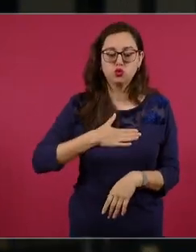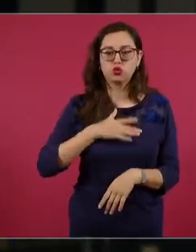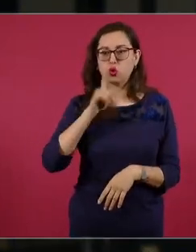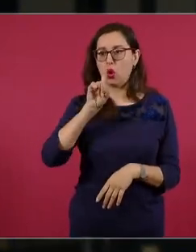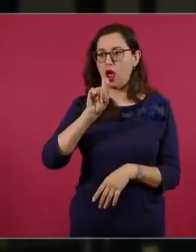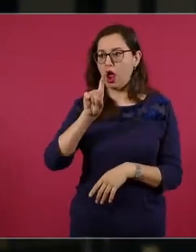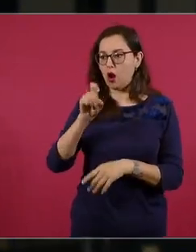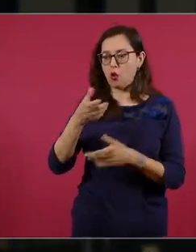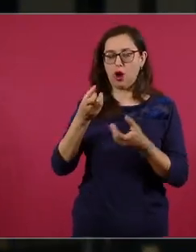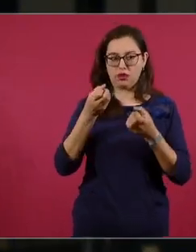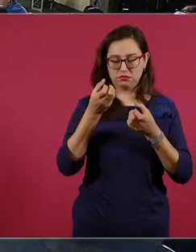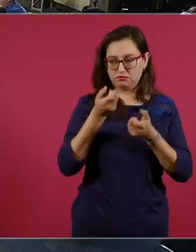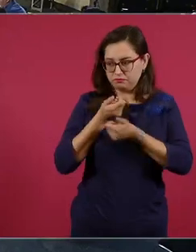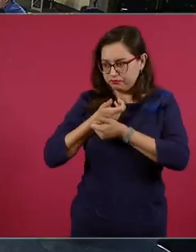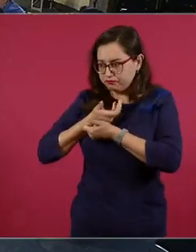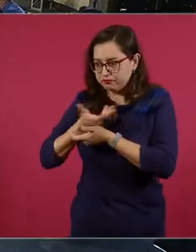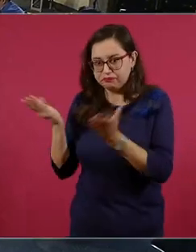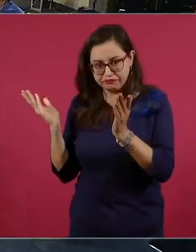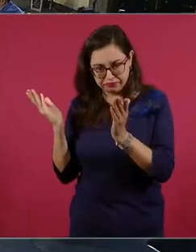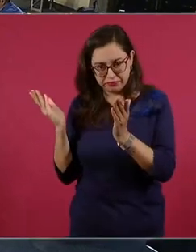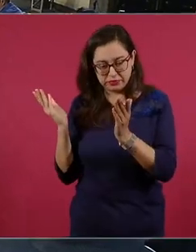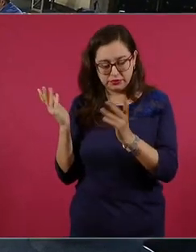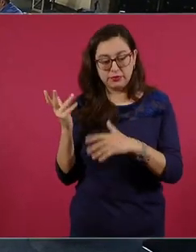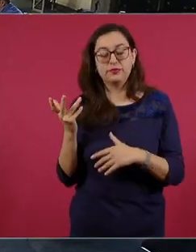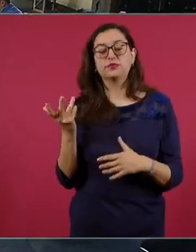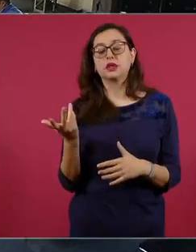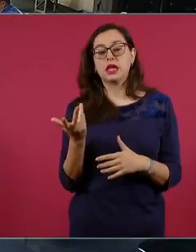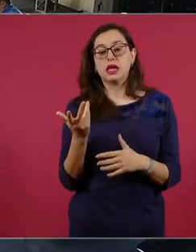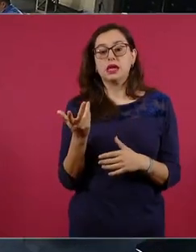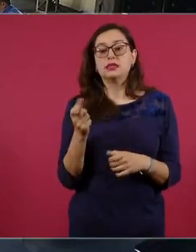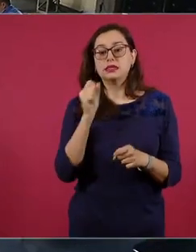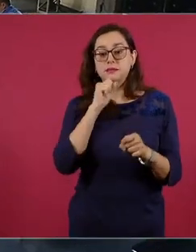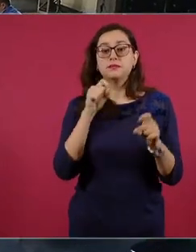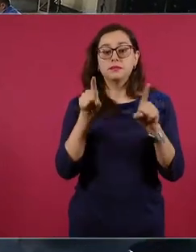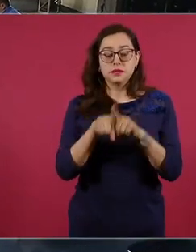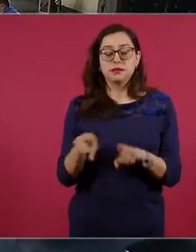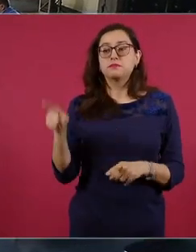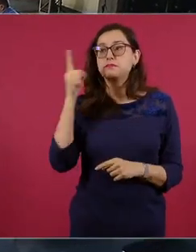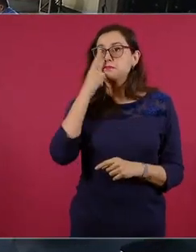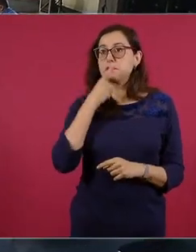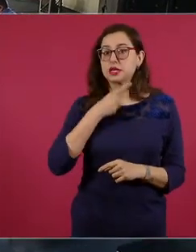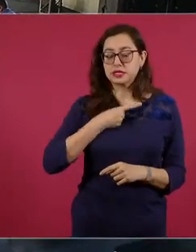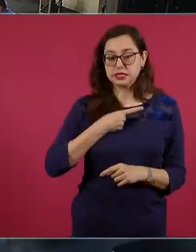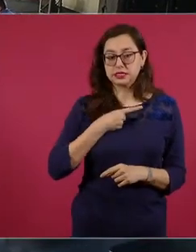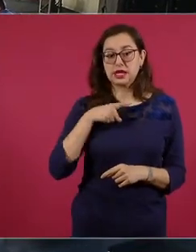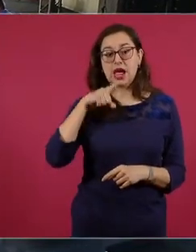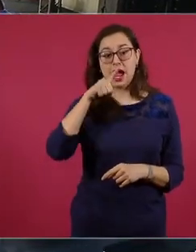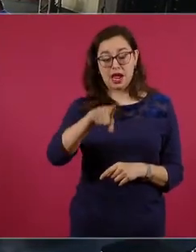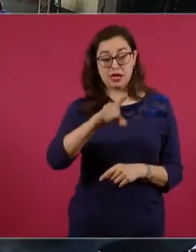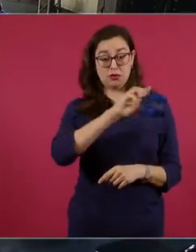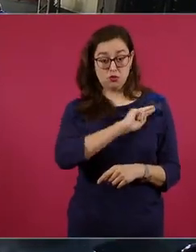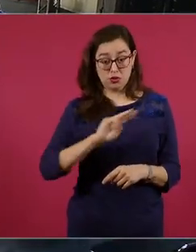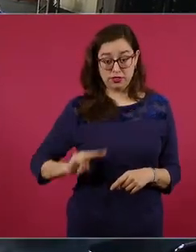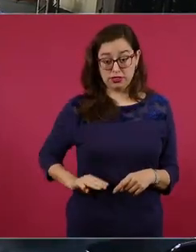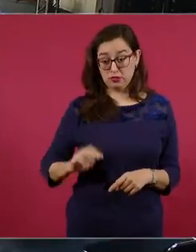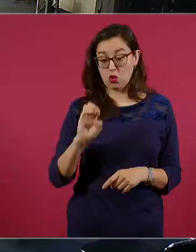de del vital líquido. Incluso nos comentan que el alcalde de Emiliano